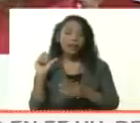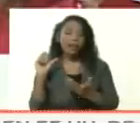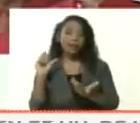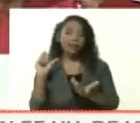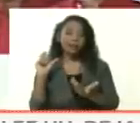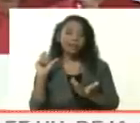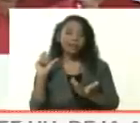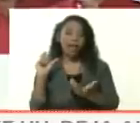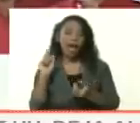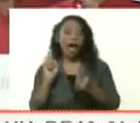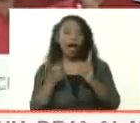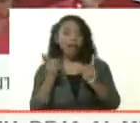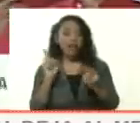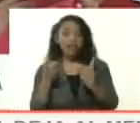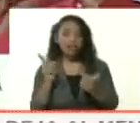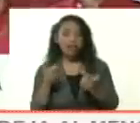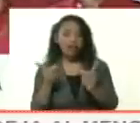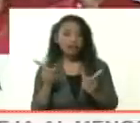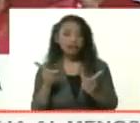a veces nos...